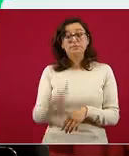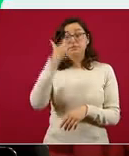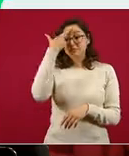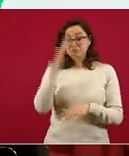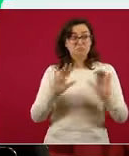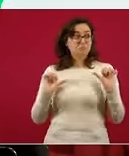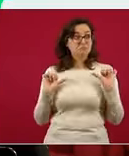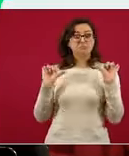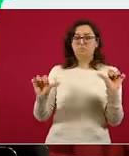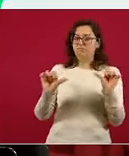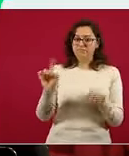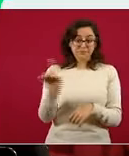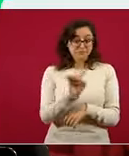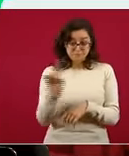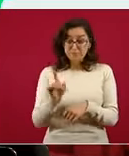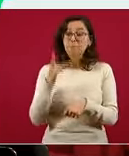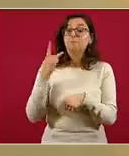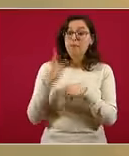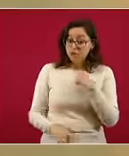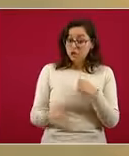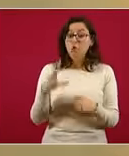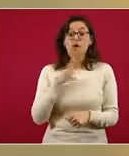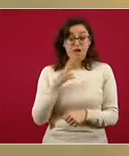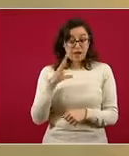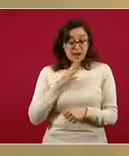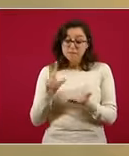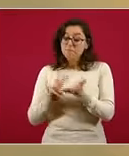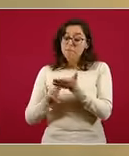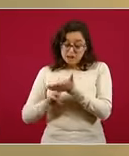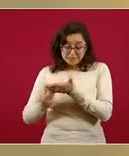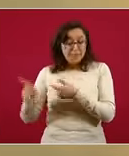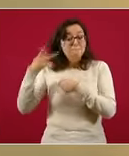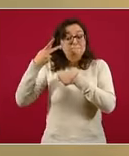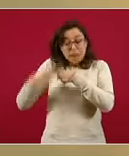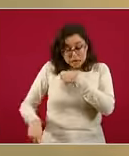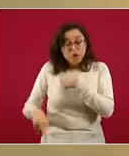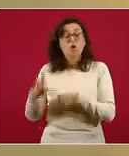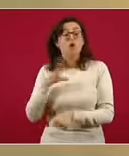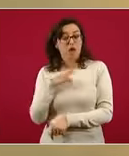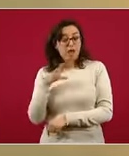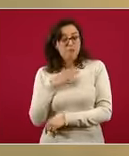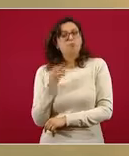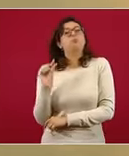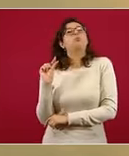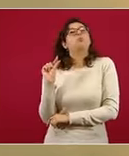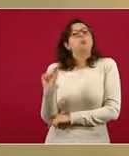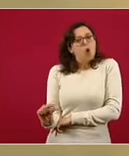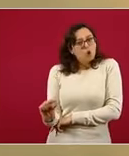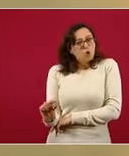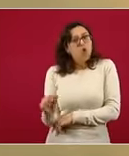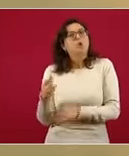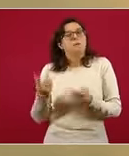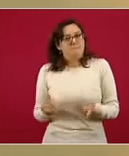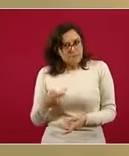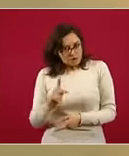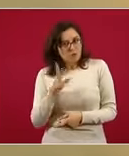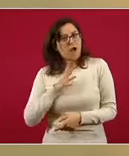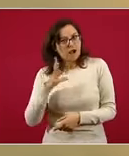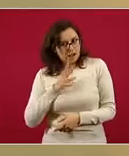es riesgo cero. Siempre hay actividad, la actividad es lo suficientemente baja para que el riesgo sea el más bajo